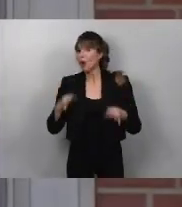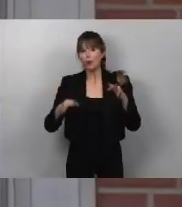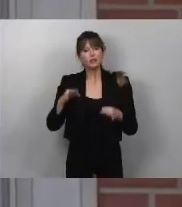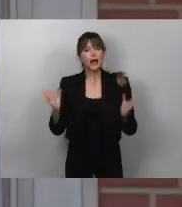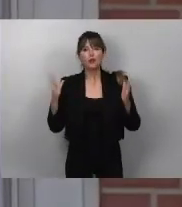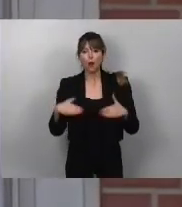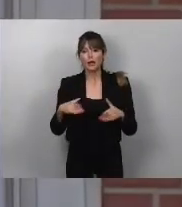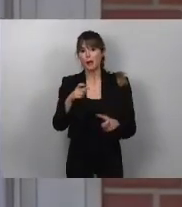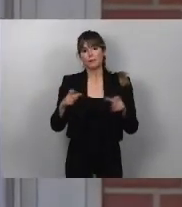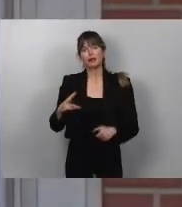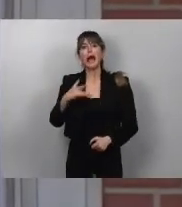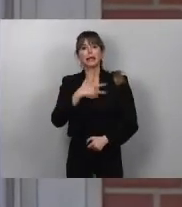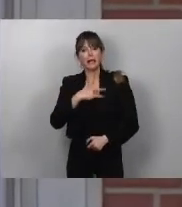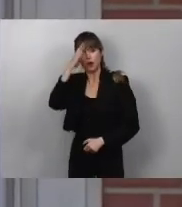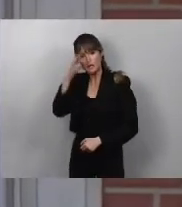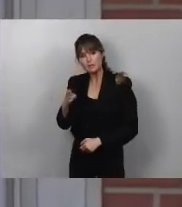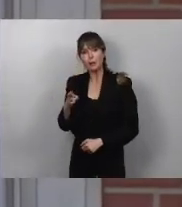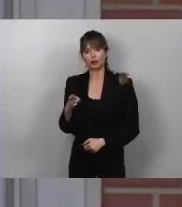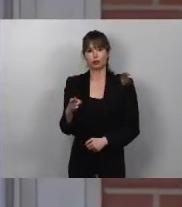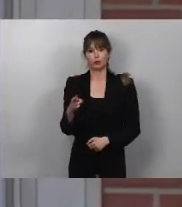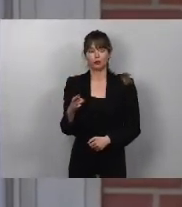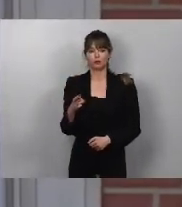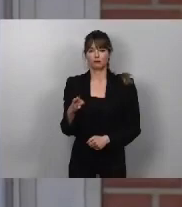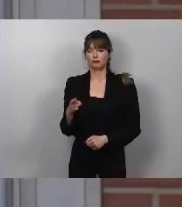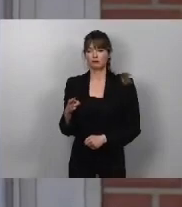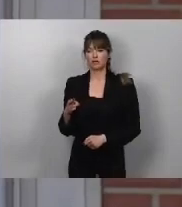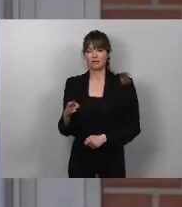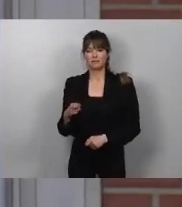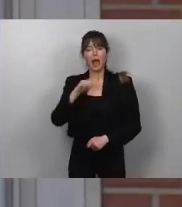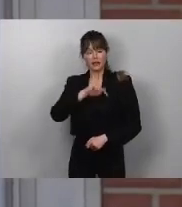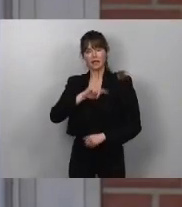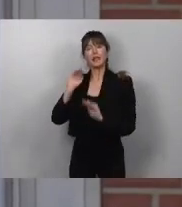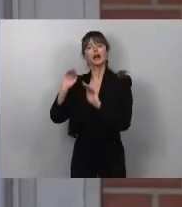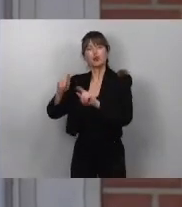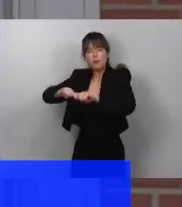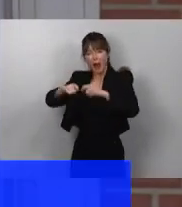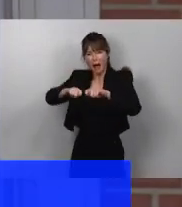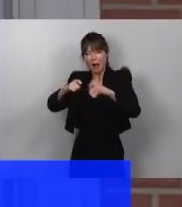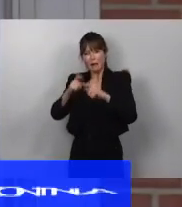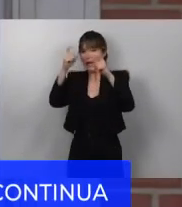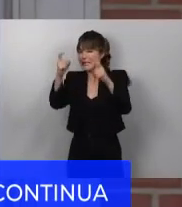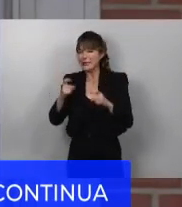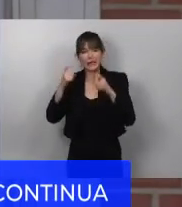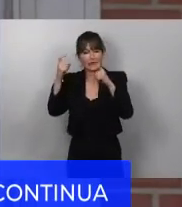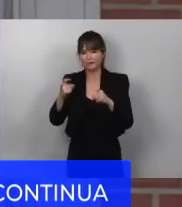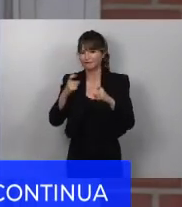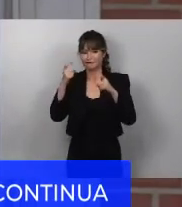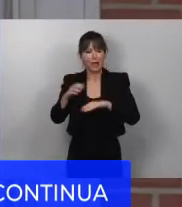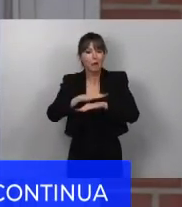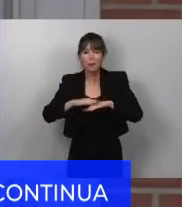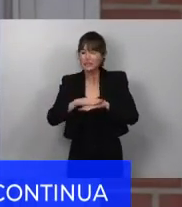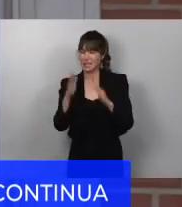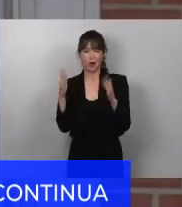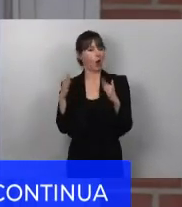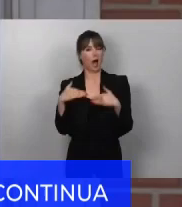uno más quiere Y respeta y ver cómo se intenta destruir su dignidad sin el más mínimo fundamento